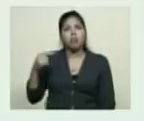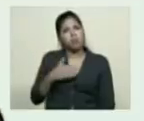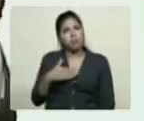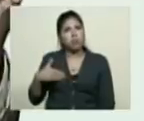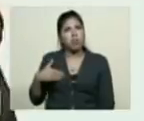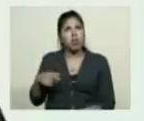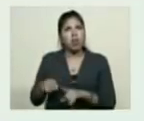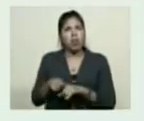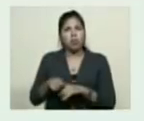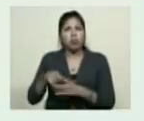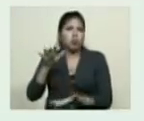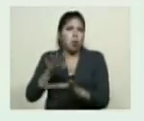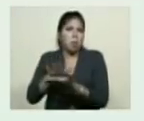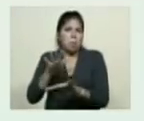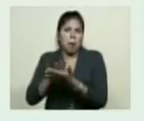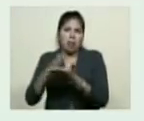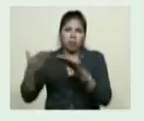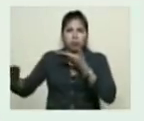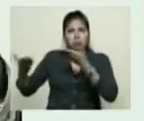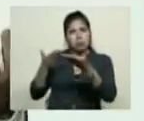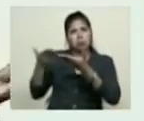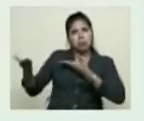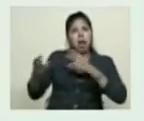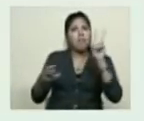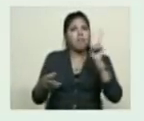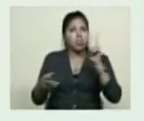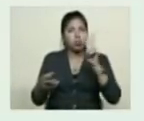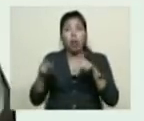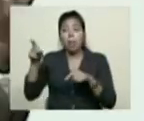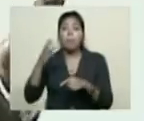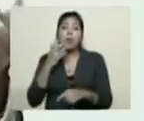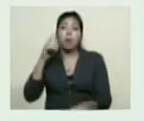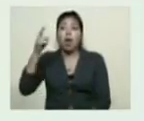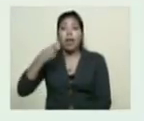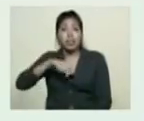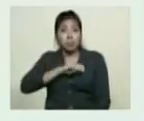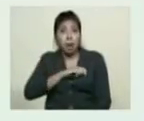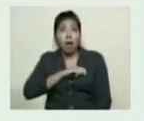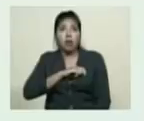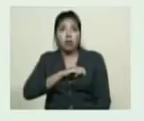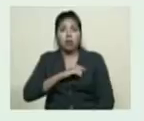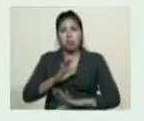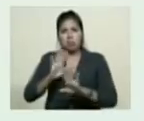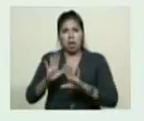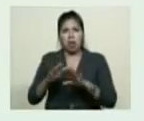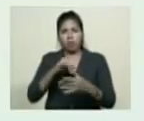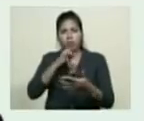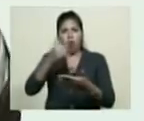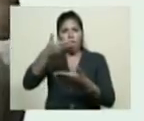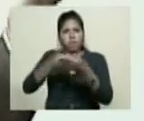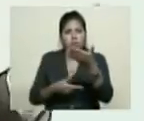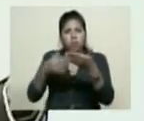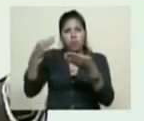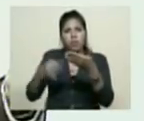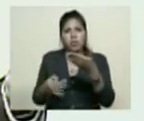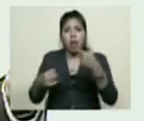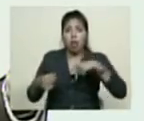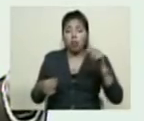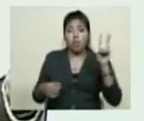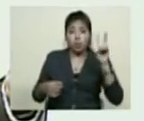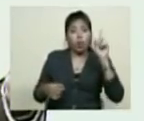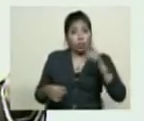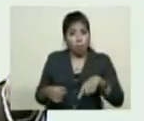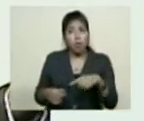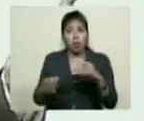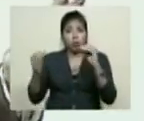con Venezuela. Tenemos el caso de España, que ya se ha anunciado, ya por su parte ya se ha anunciado también por la parte de Venezuela. El